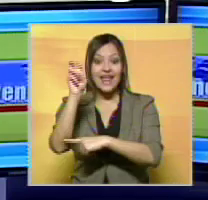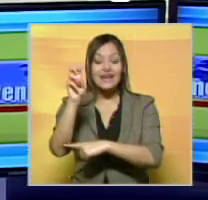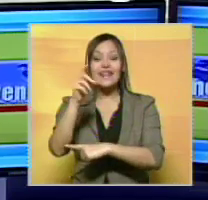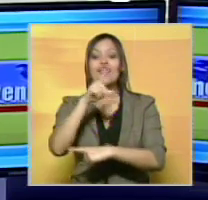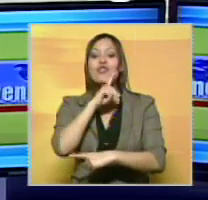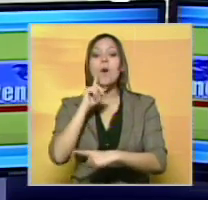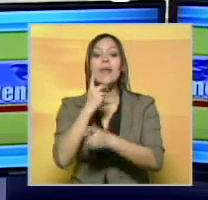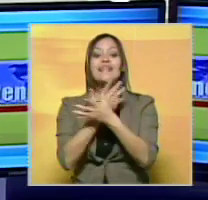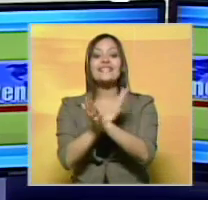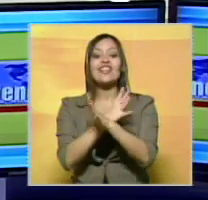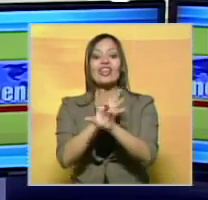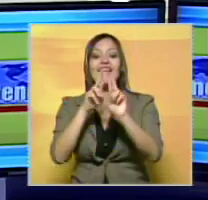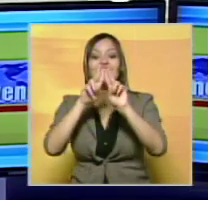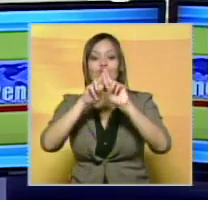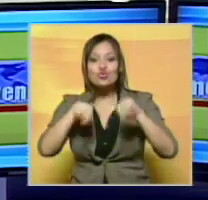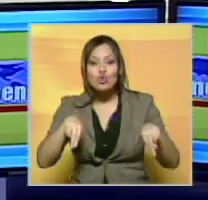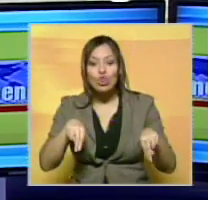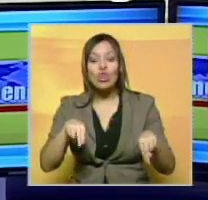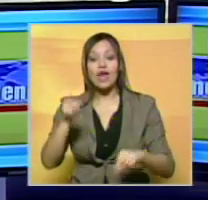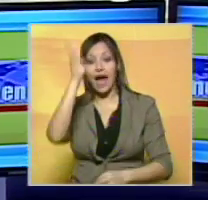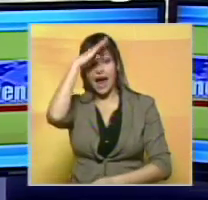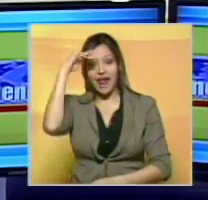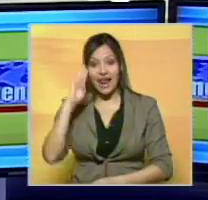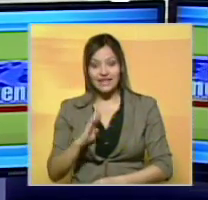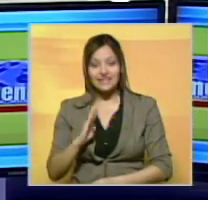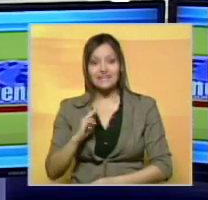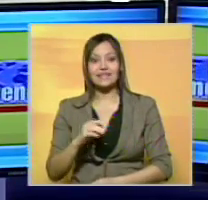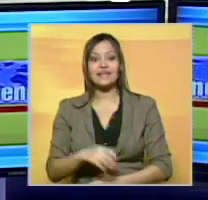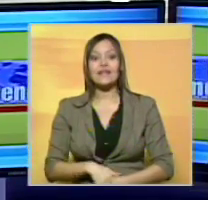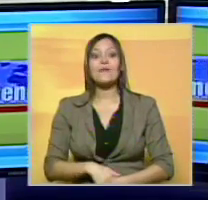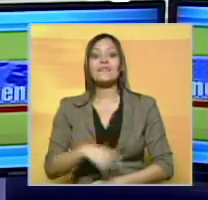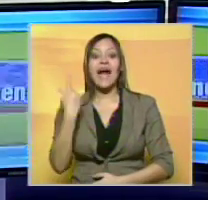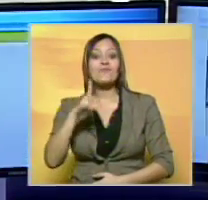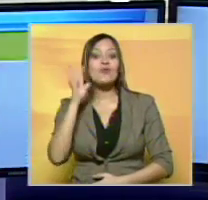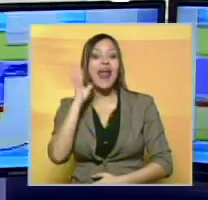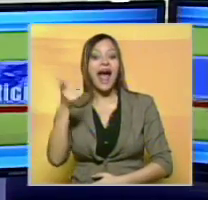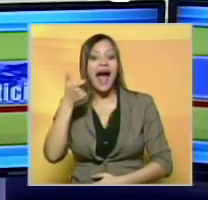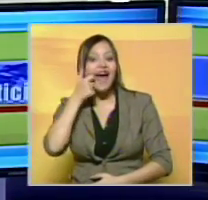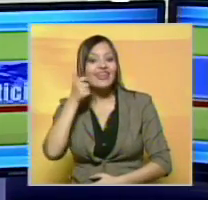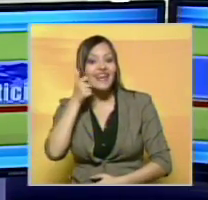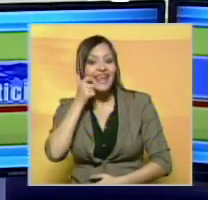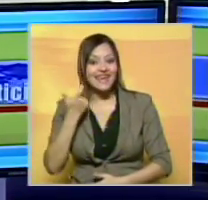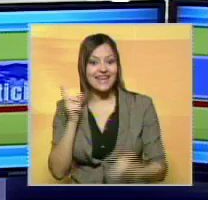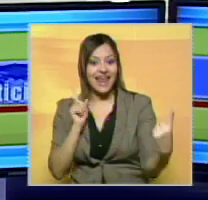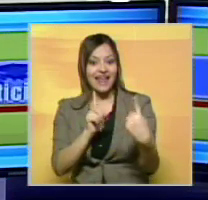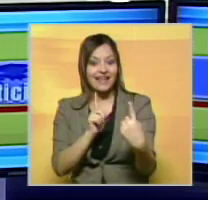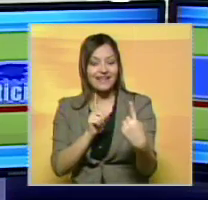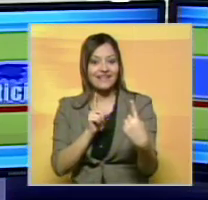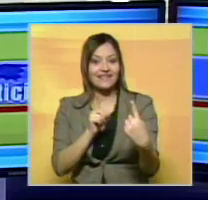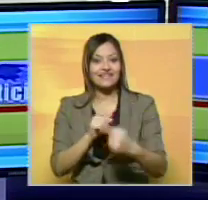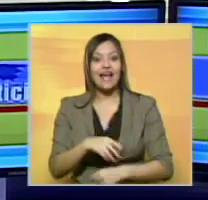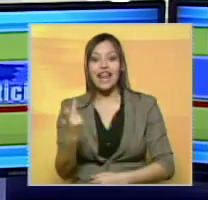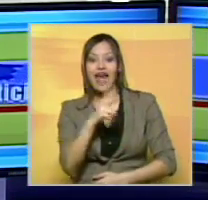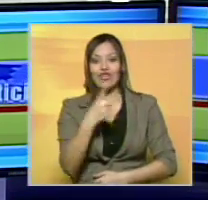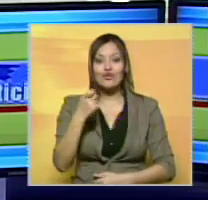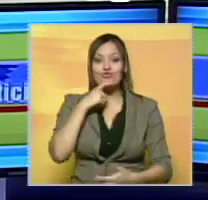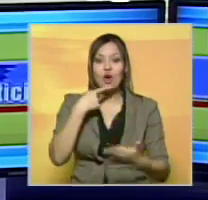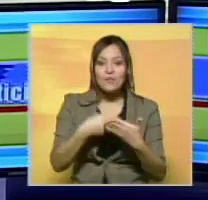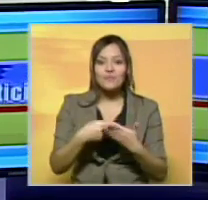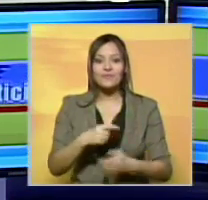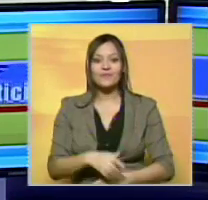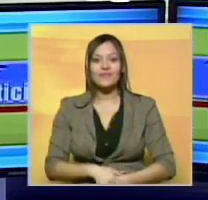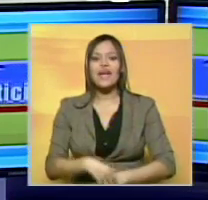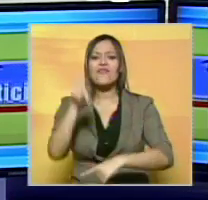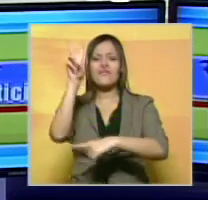de sexo al desnudo, con Analicia Alba, y va a estar con Andreina Yepes, casi que la tocaya, Andreina Yepes. O sea, cuando dijiste,